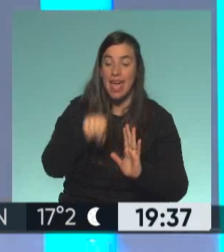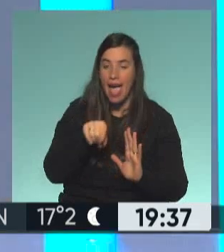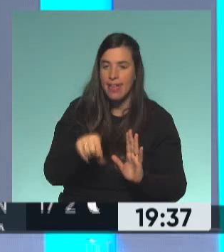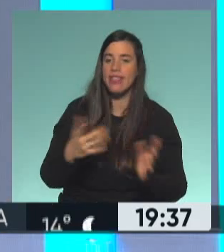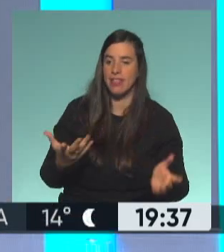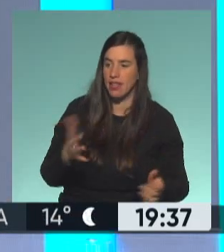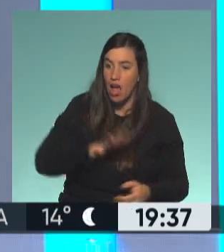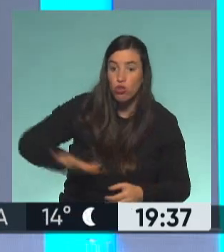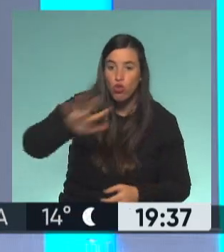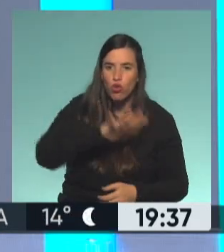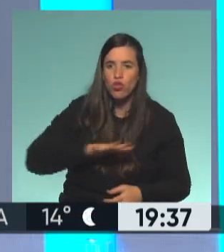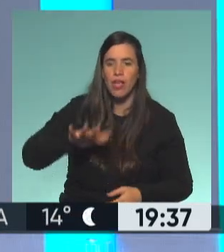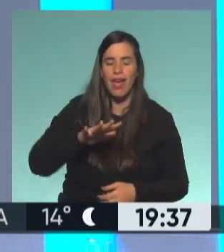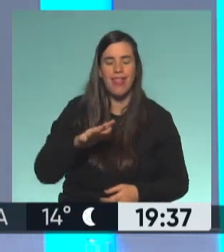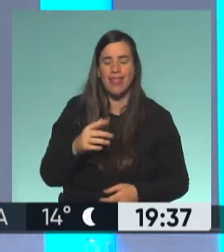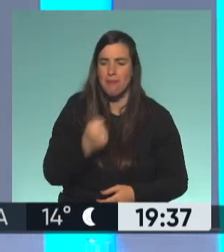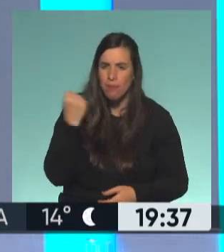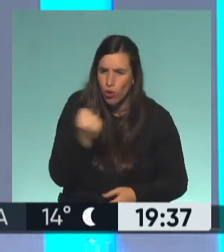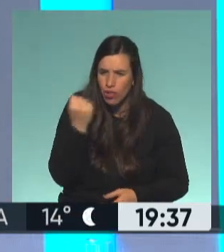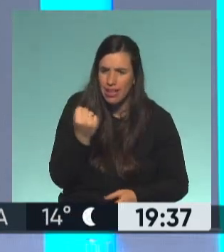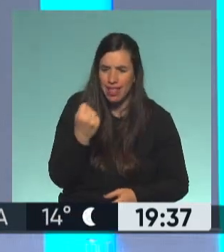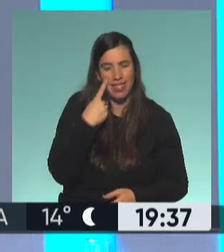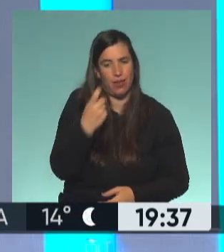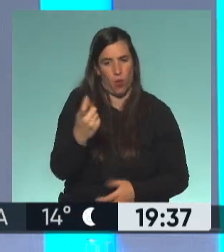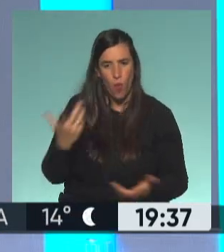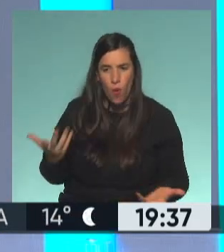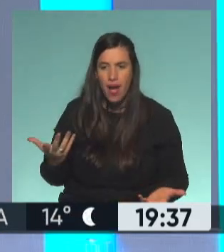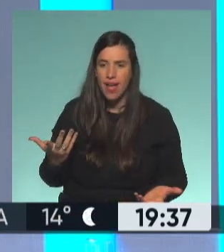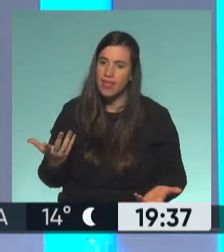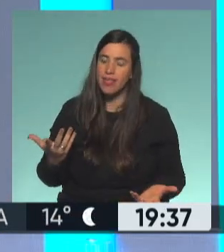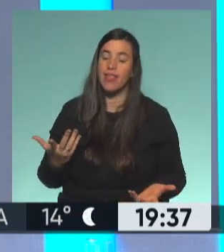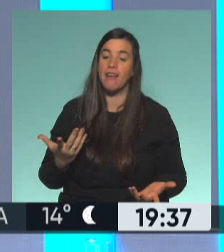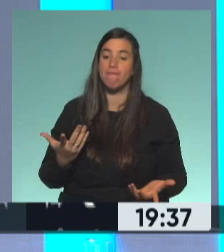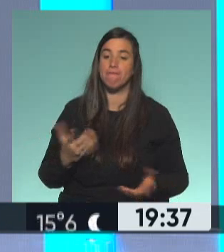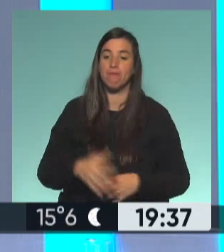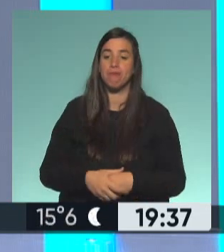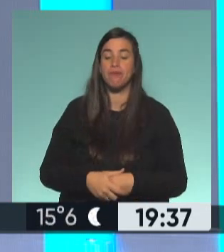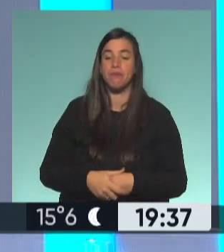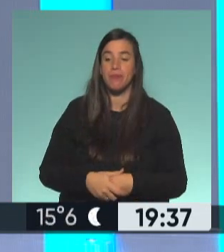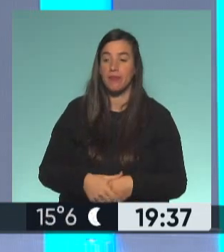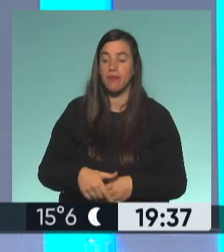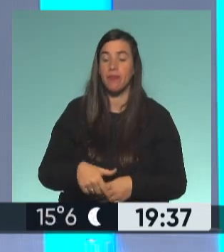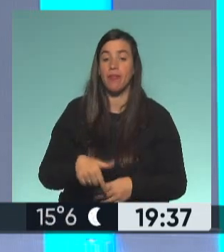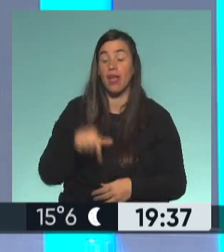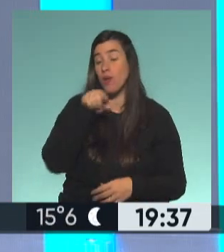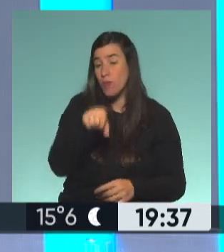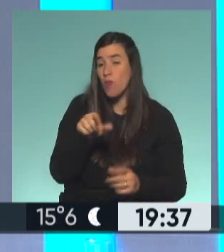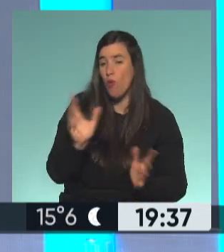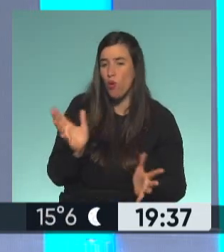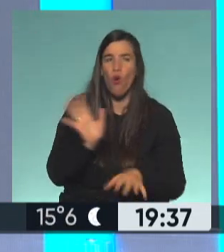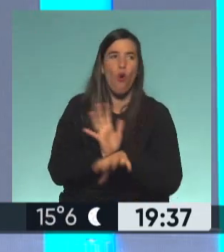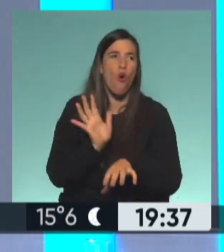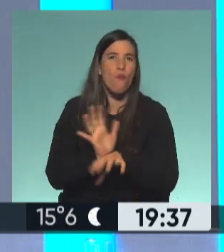además produce algo que no fue intencional, Ratifica pero es muy discursos negativo, propios. que es esto. Vos actuás